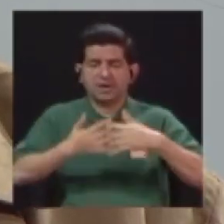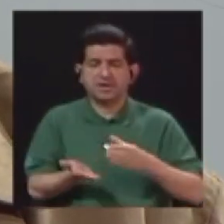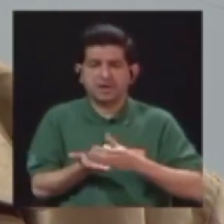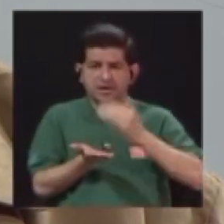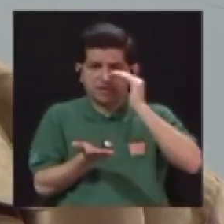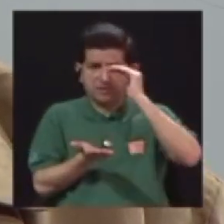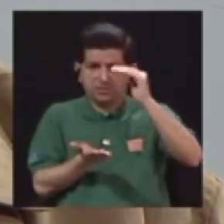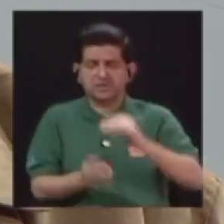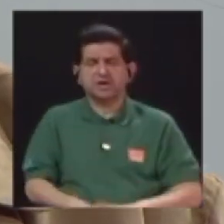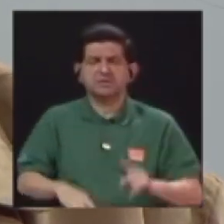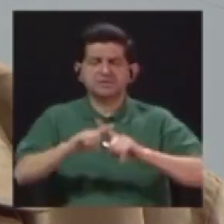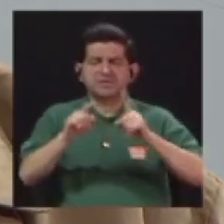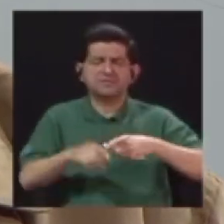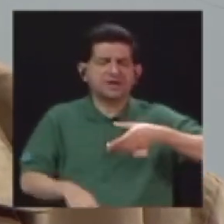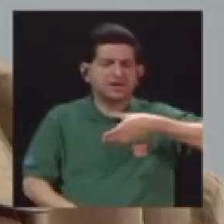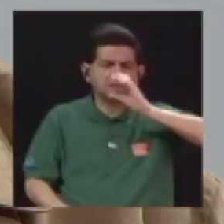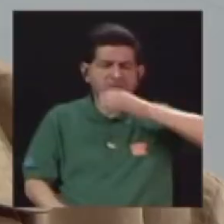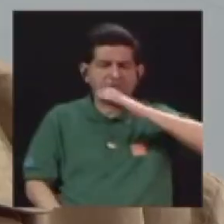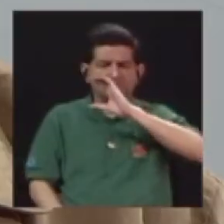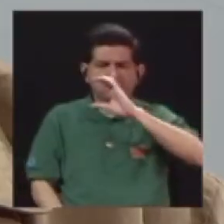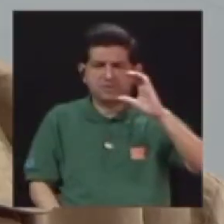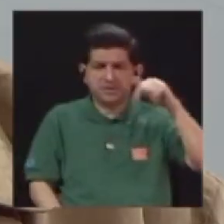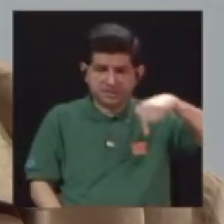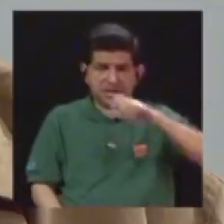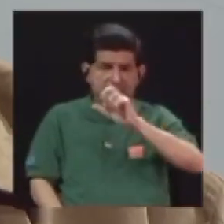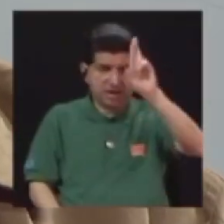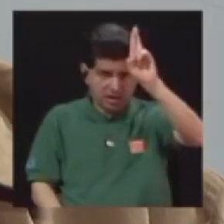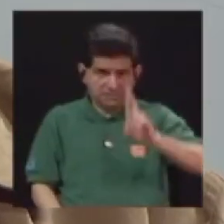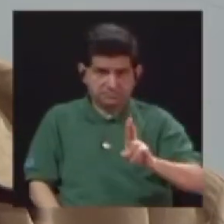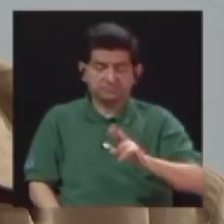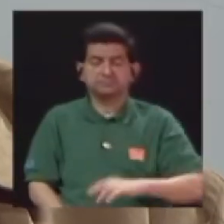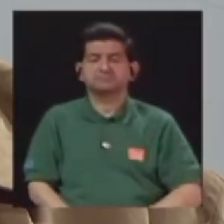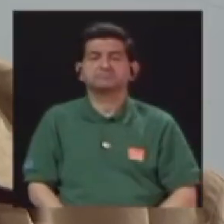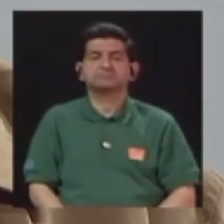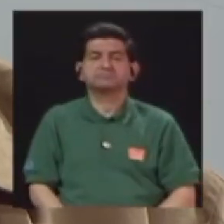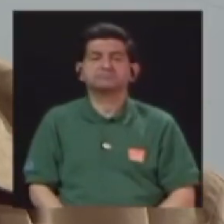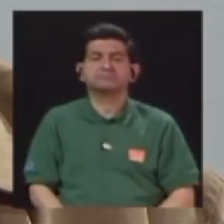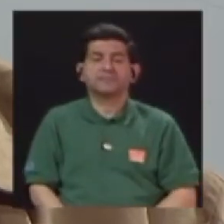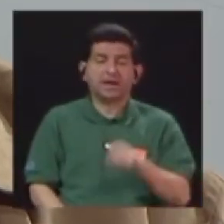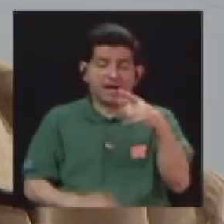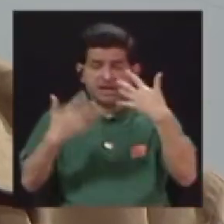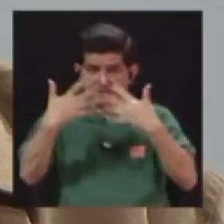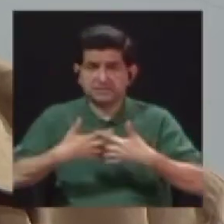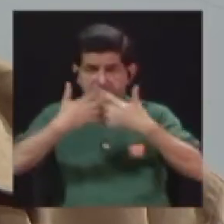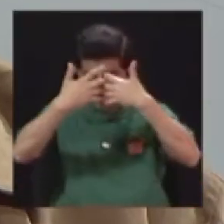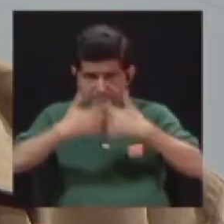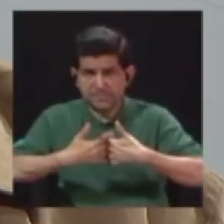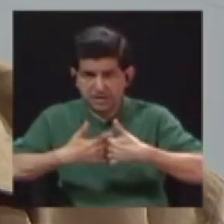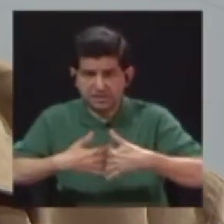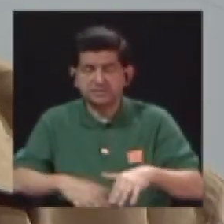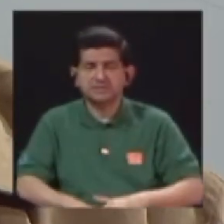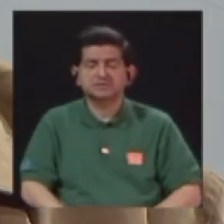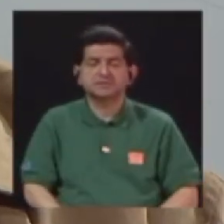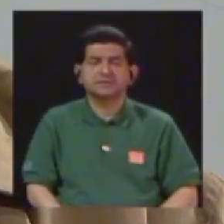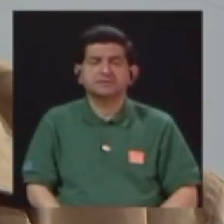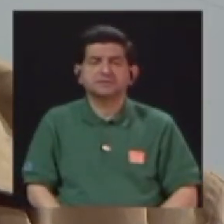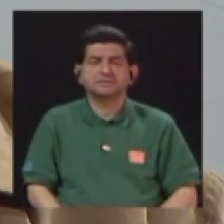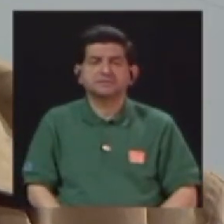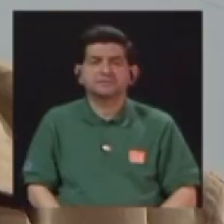Orange Crush y de otros refrescos gaseosos aquí en Costa Rica. Esa compañía